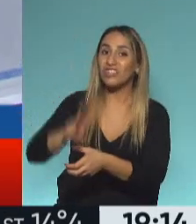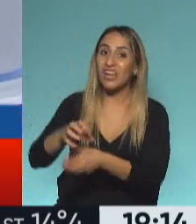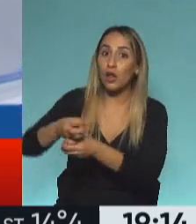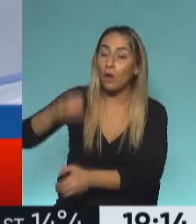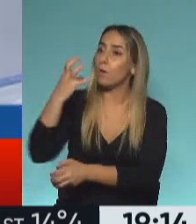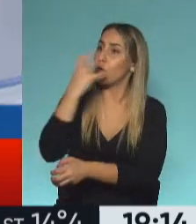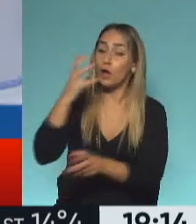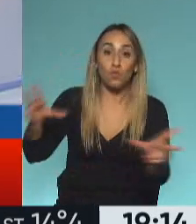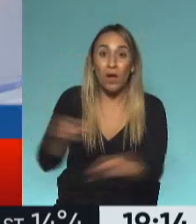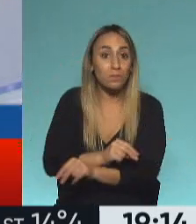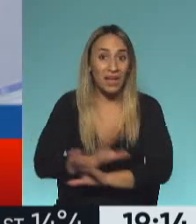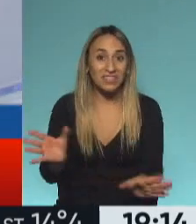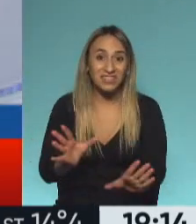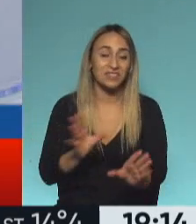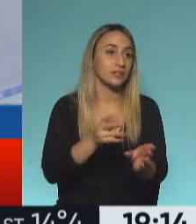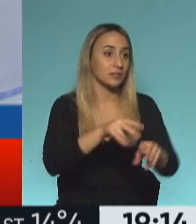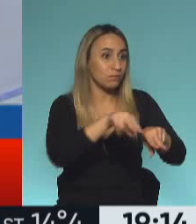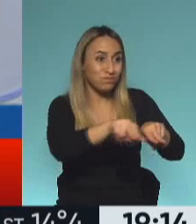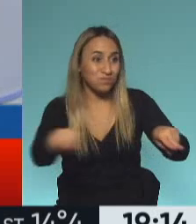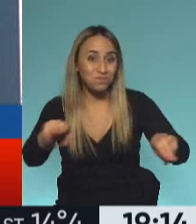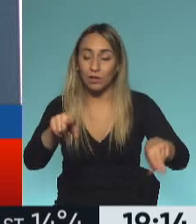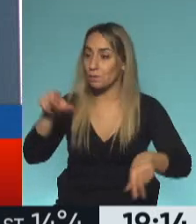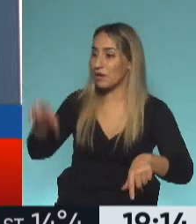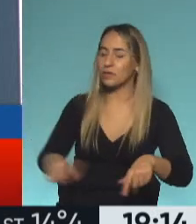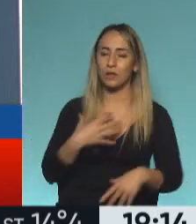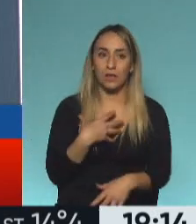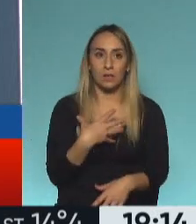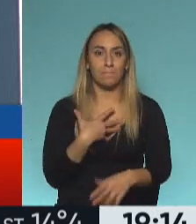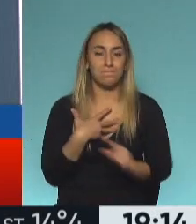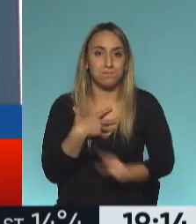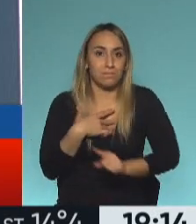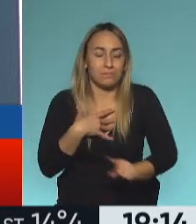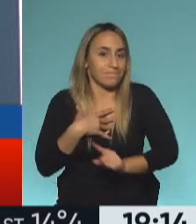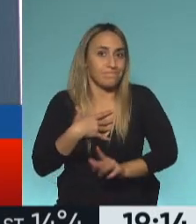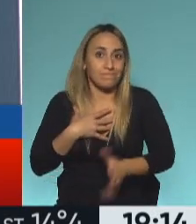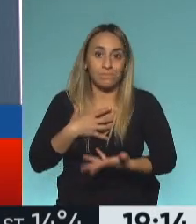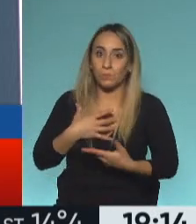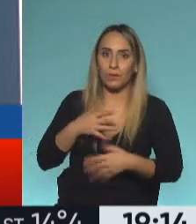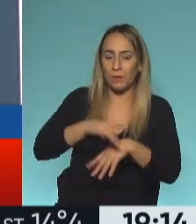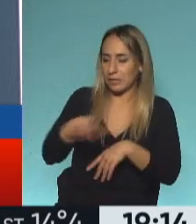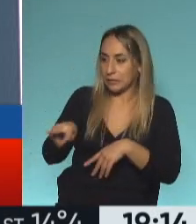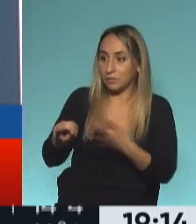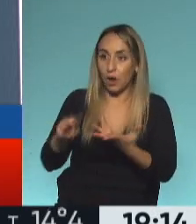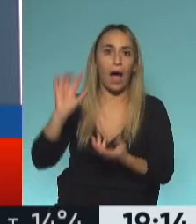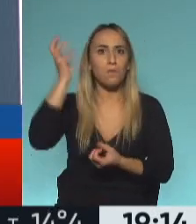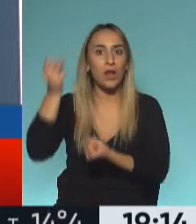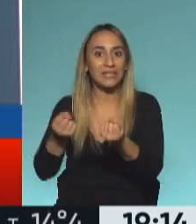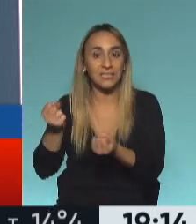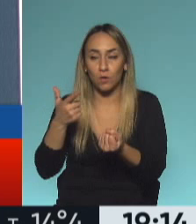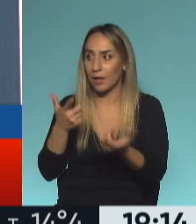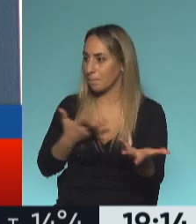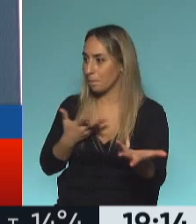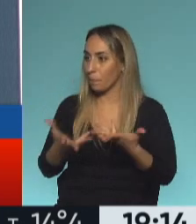abasto, el paciente está en la guardia y no tiene respirador, está esperando en la ambulancia y no tiene oxígeno, ¿sí?, usted tiene que tomar una decisión. ¿A quién